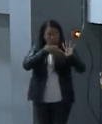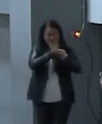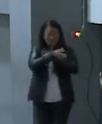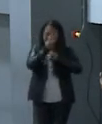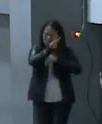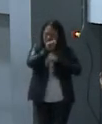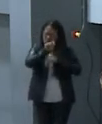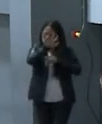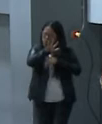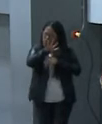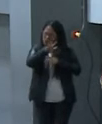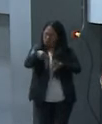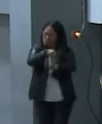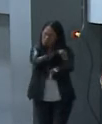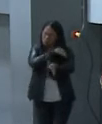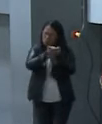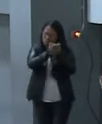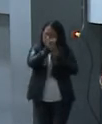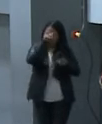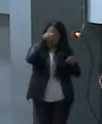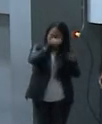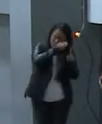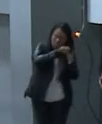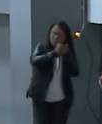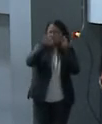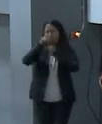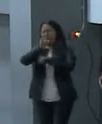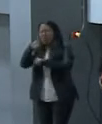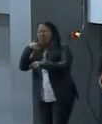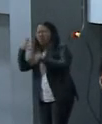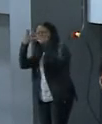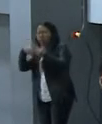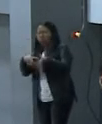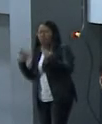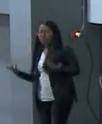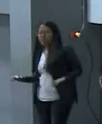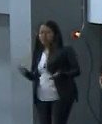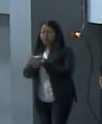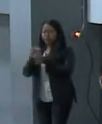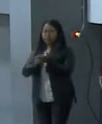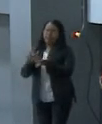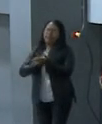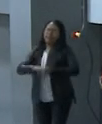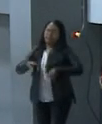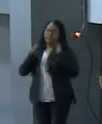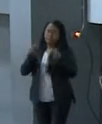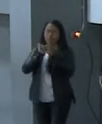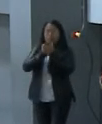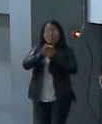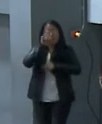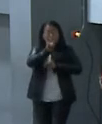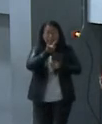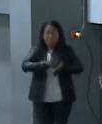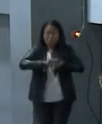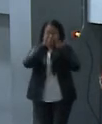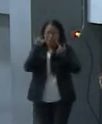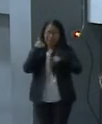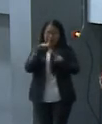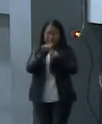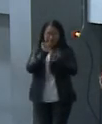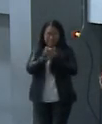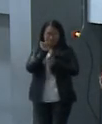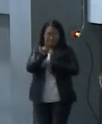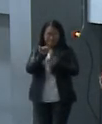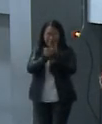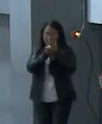billones para inversión y en torno a 15 billones para funcionamiento, o sea, la deuda histórica. Eso era lo que se reivindicaba, digamos,